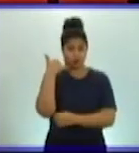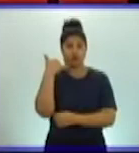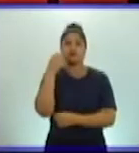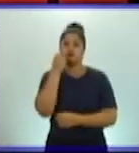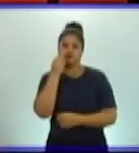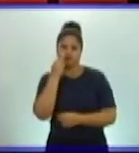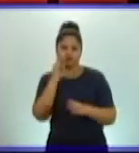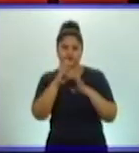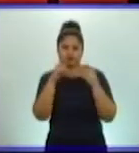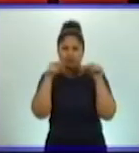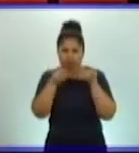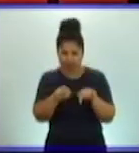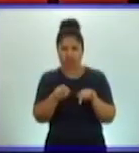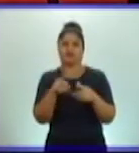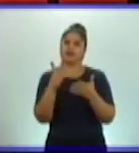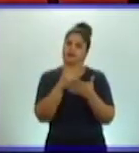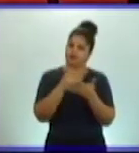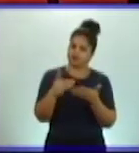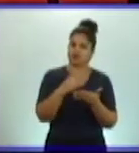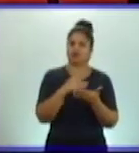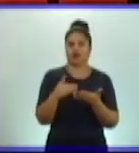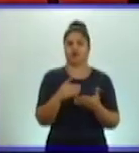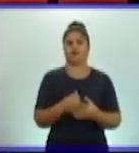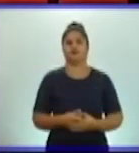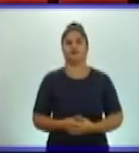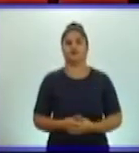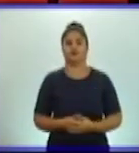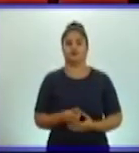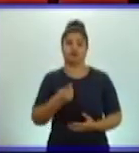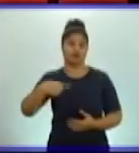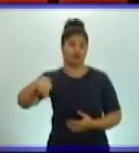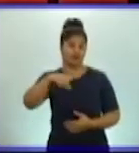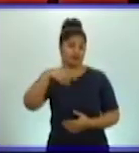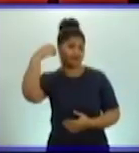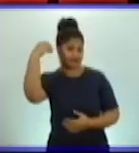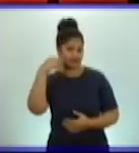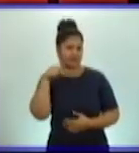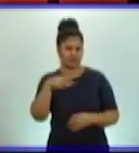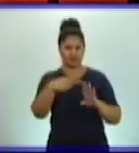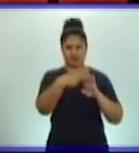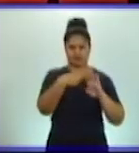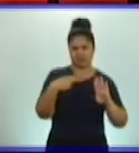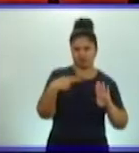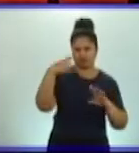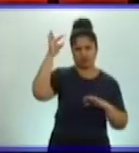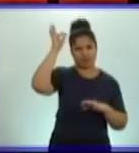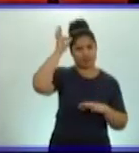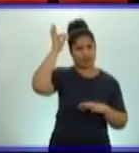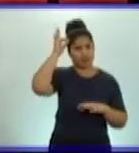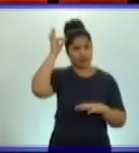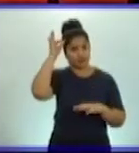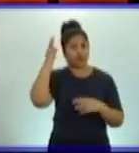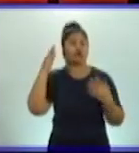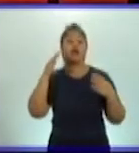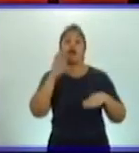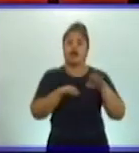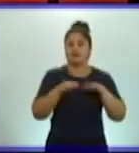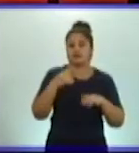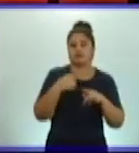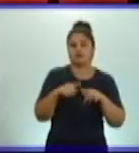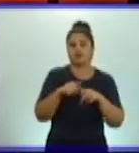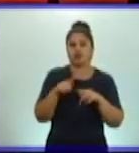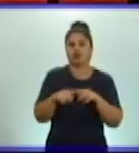es muy importante. Ustedes saben que en español, literatura, no es textual lo que está dicho. No solamente es eso que está